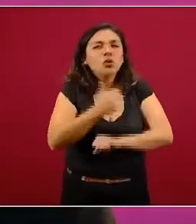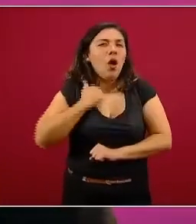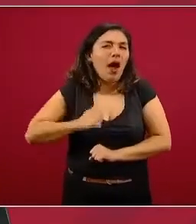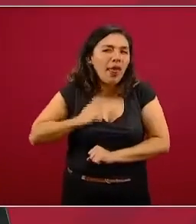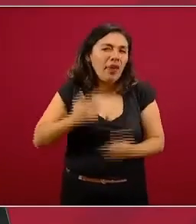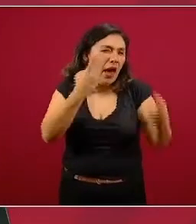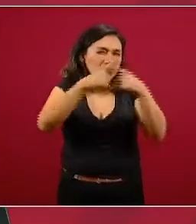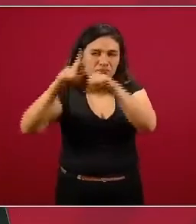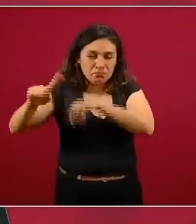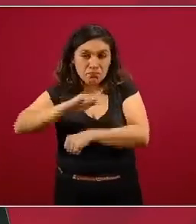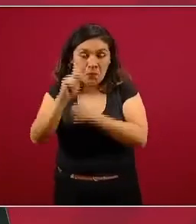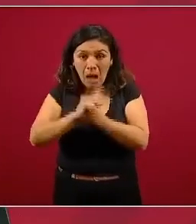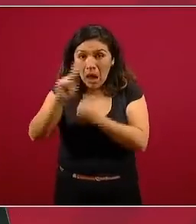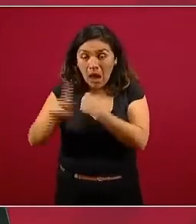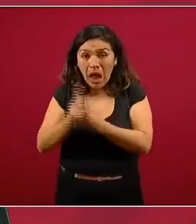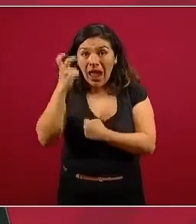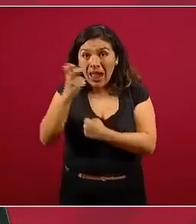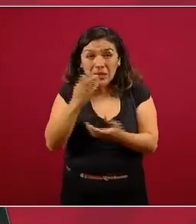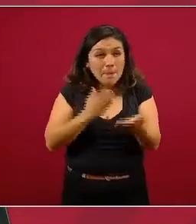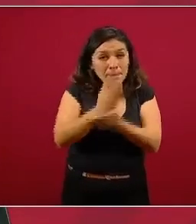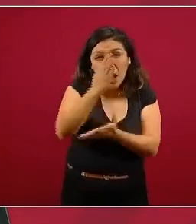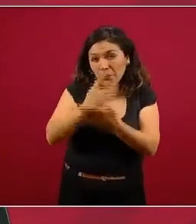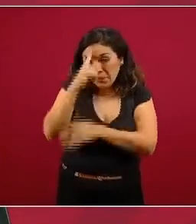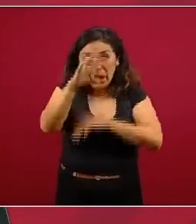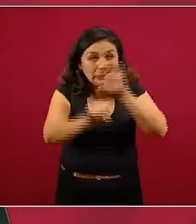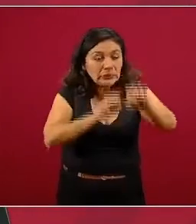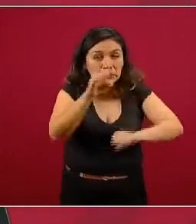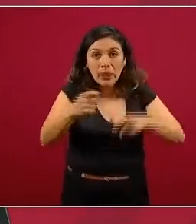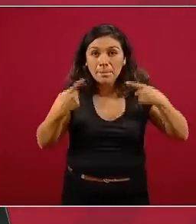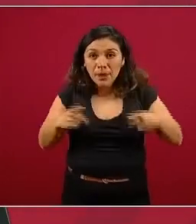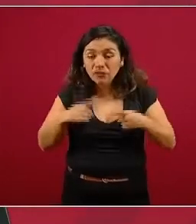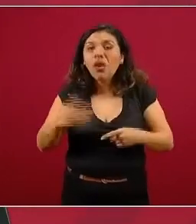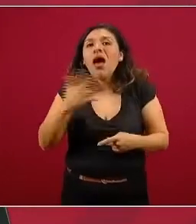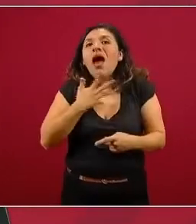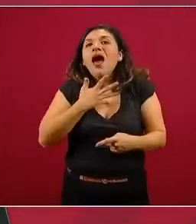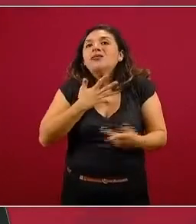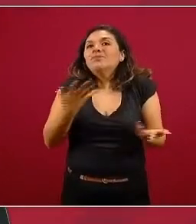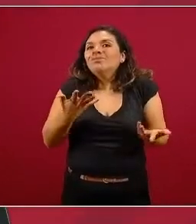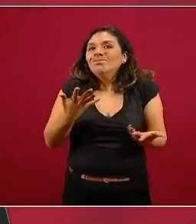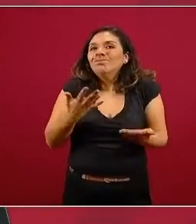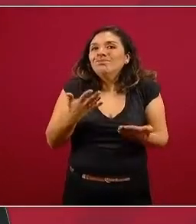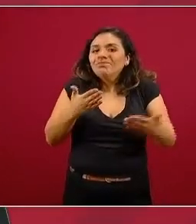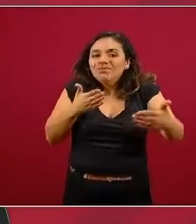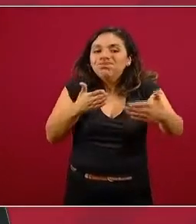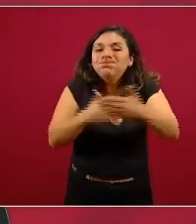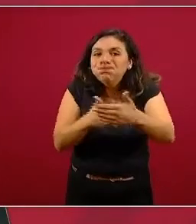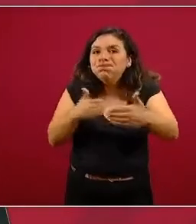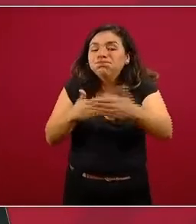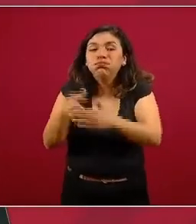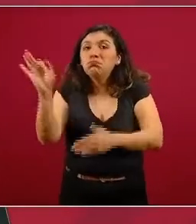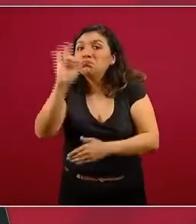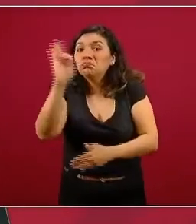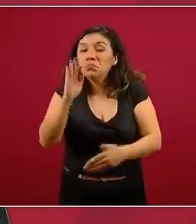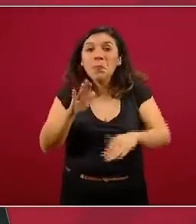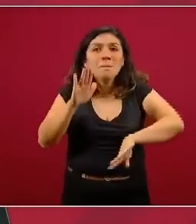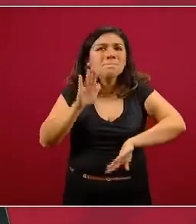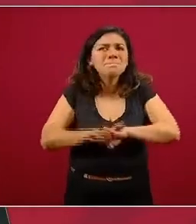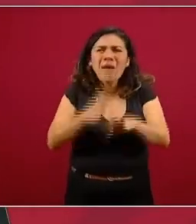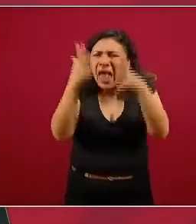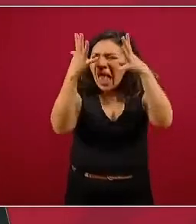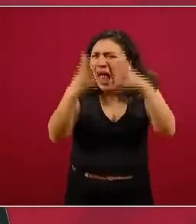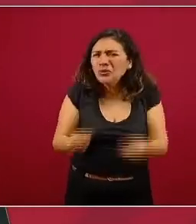Canadá, estas intervenciones de contención tienen límites, porque cuando se rebasa cierta